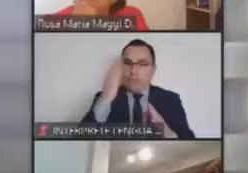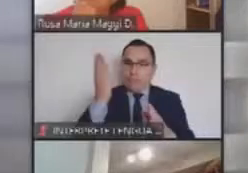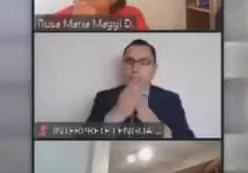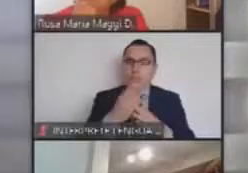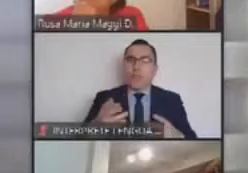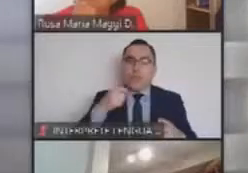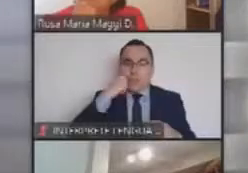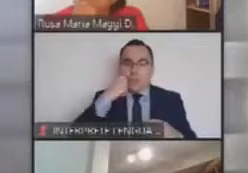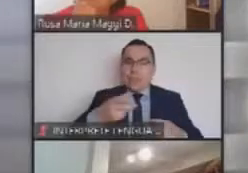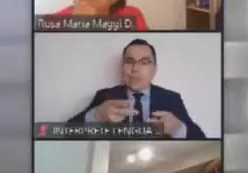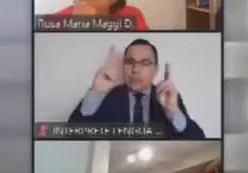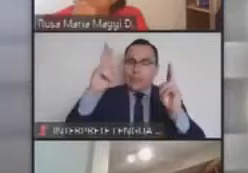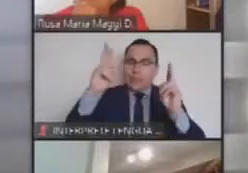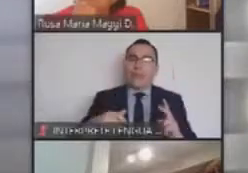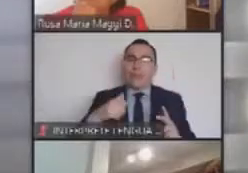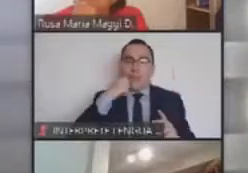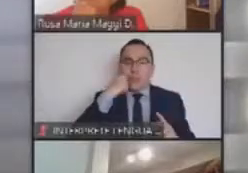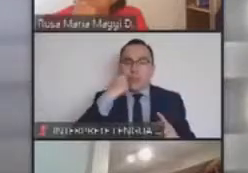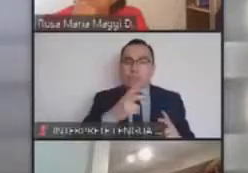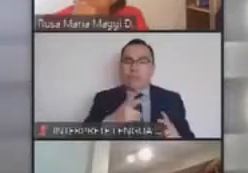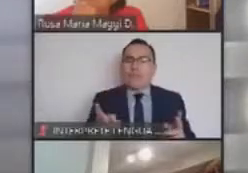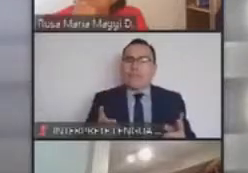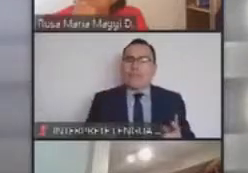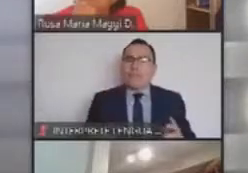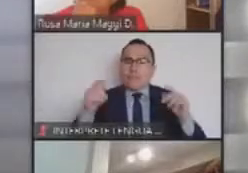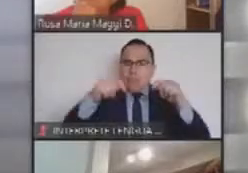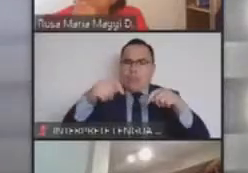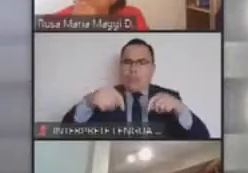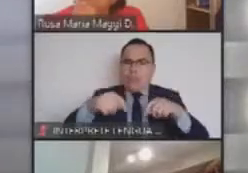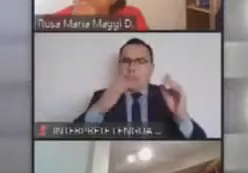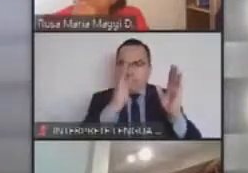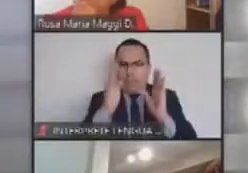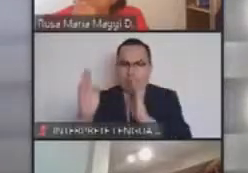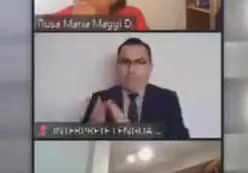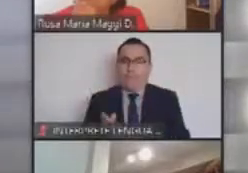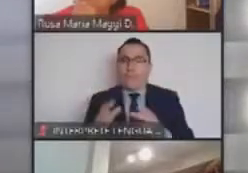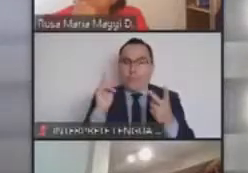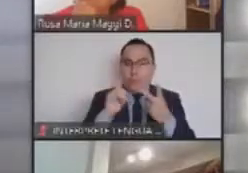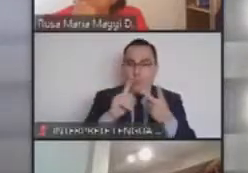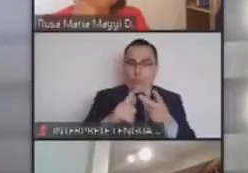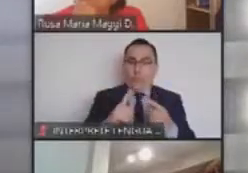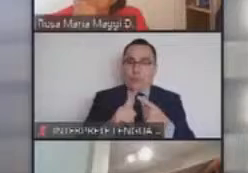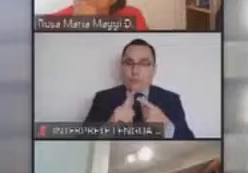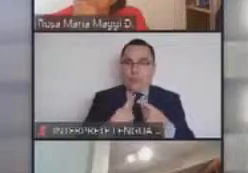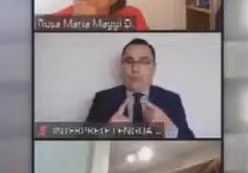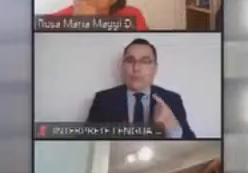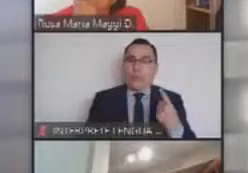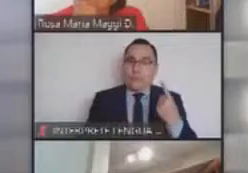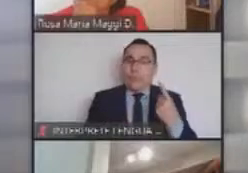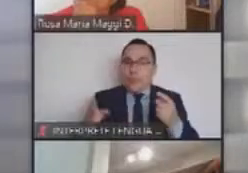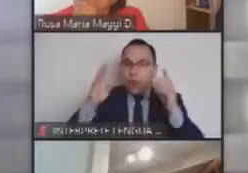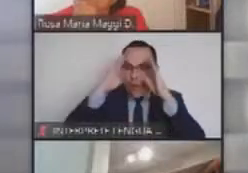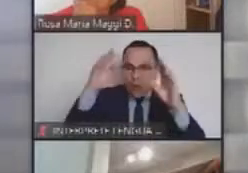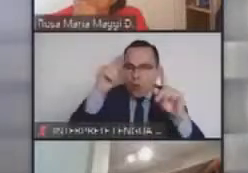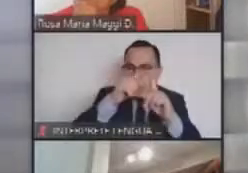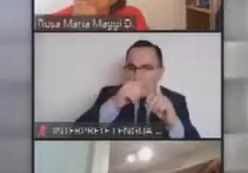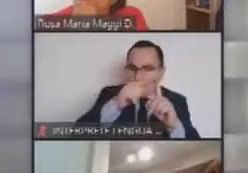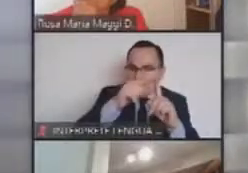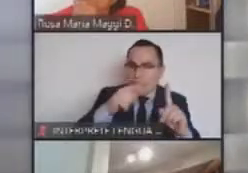humanos tiene características que voy a señalar enseguida. Establecer como objetivo